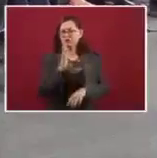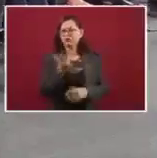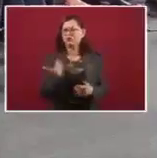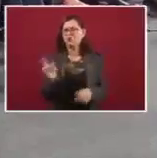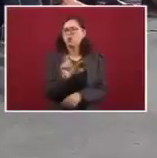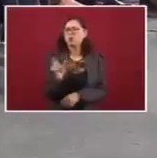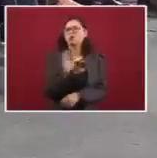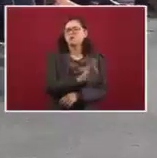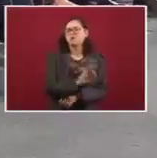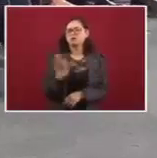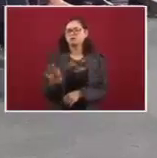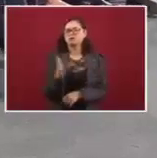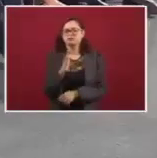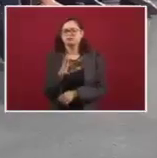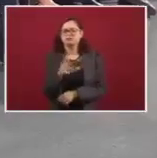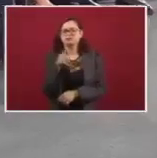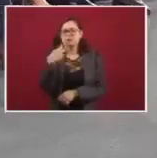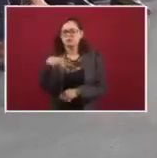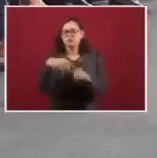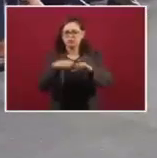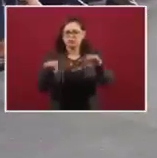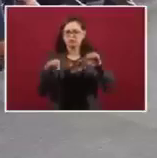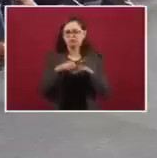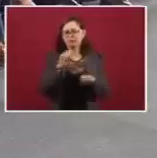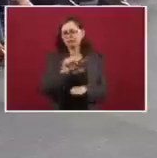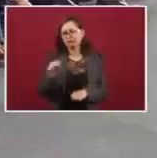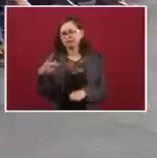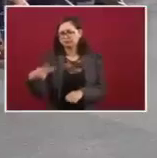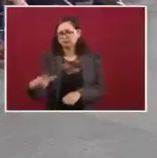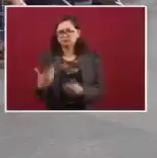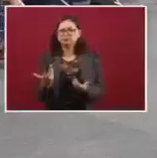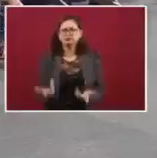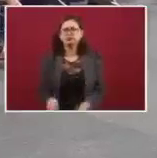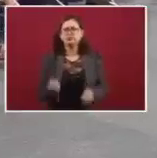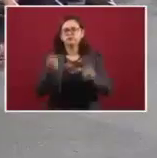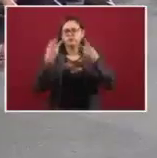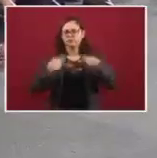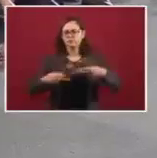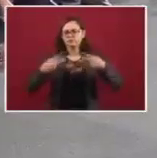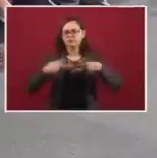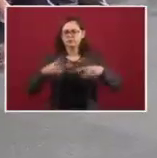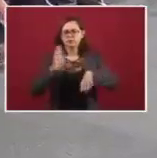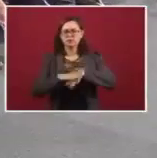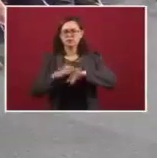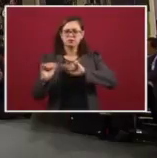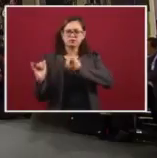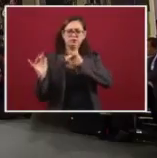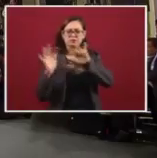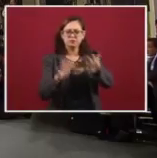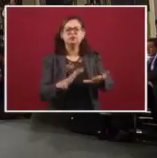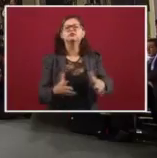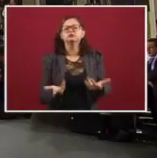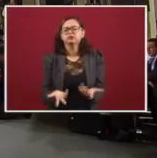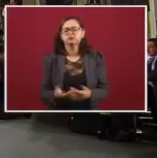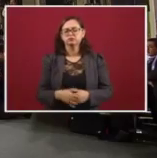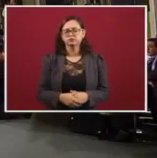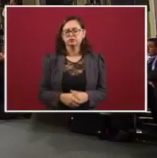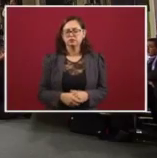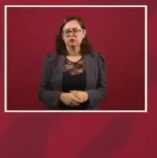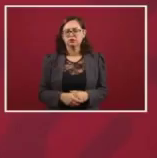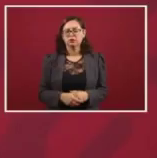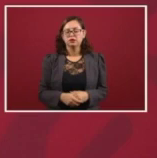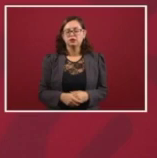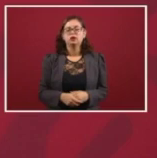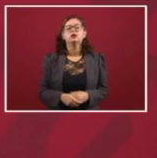están previendo en su gabinete de seguridad y cuántos más elementos de los que ya les vamos a informar de acuerdo a cómo